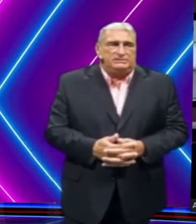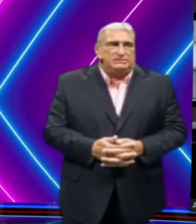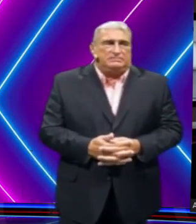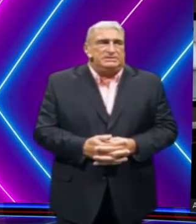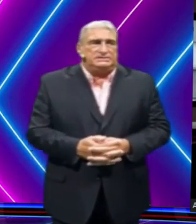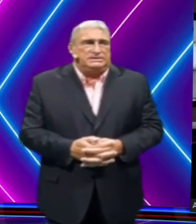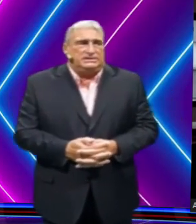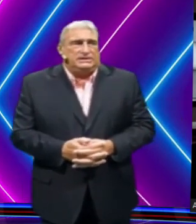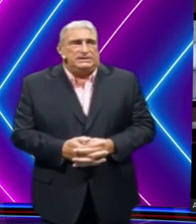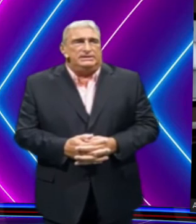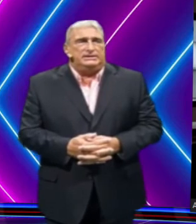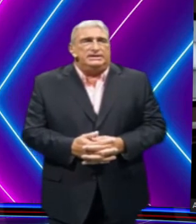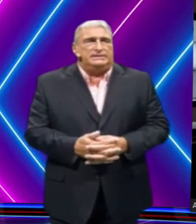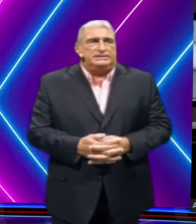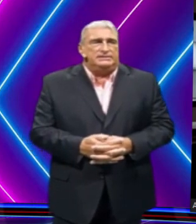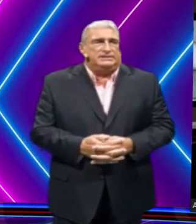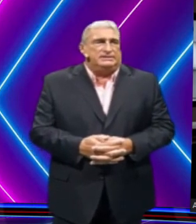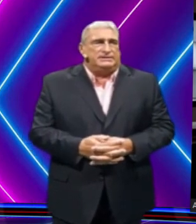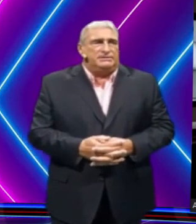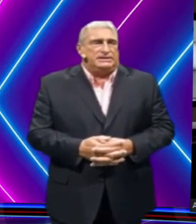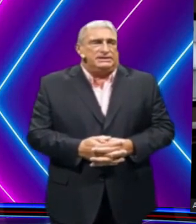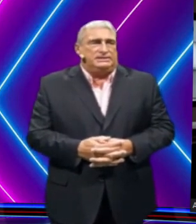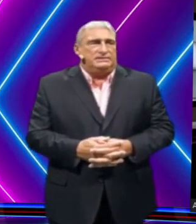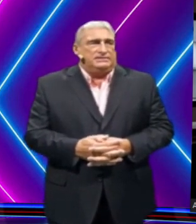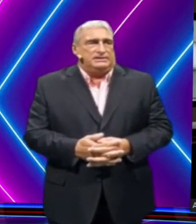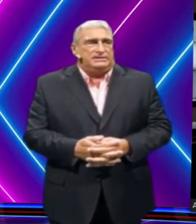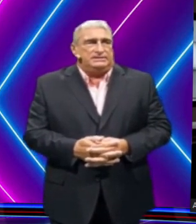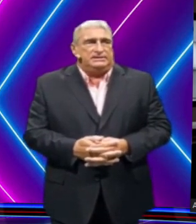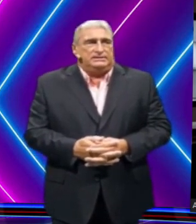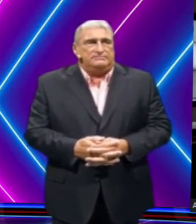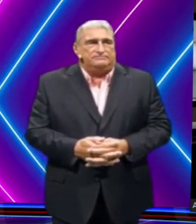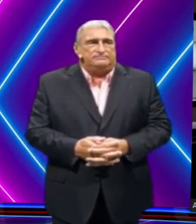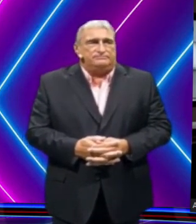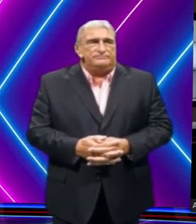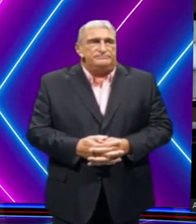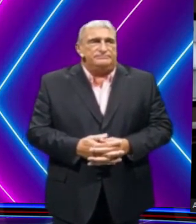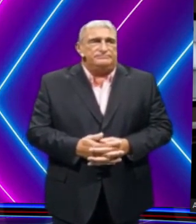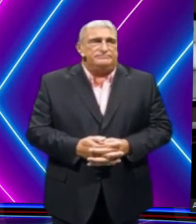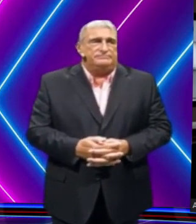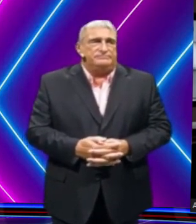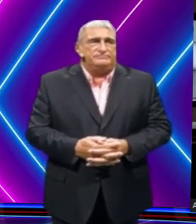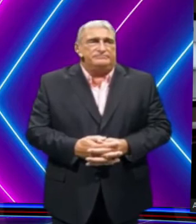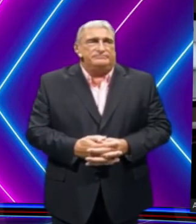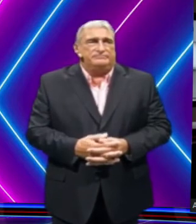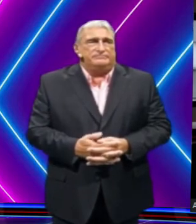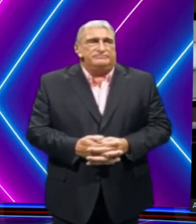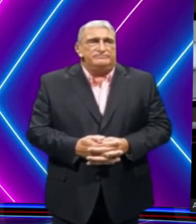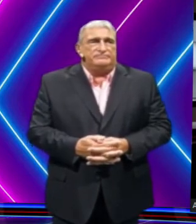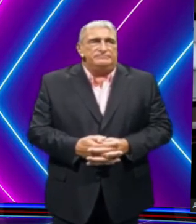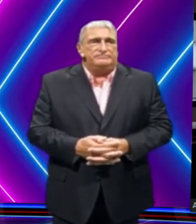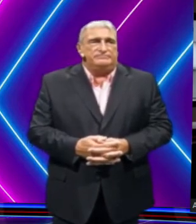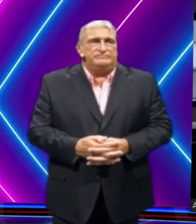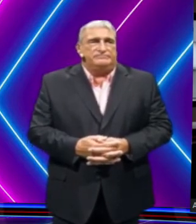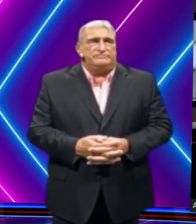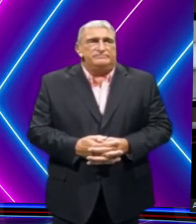totalmente, totalmente. Sí, es Pedro. indignante, la verdad que ¿Por qué no se van a la mierda? ¿No se vacunan? ¿Se van a vivir a